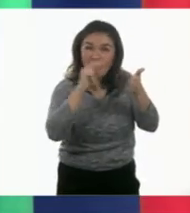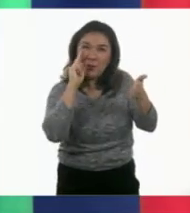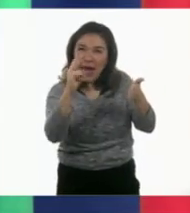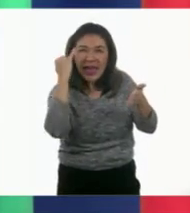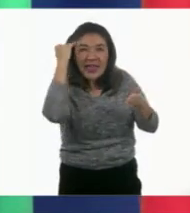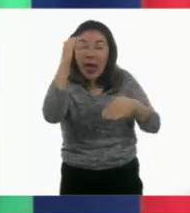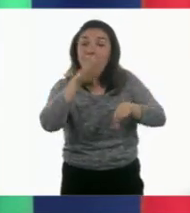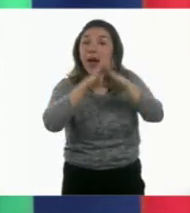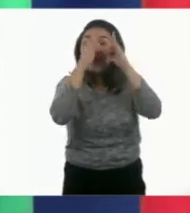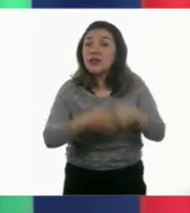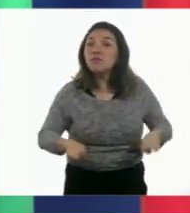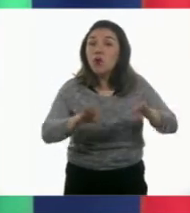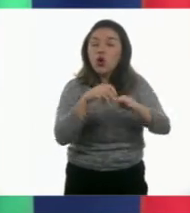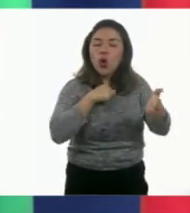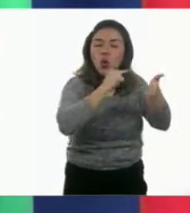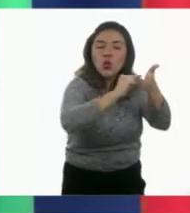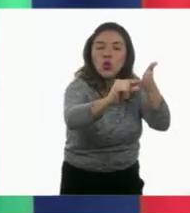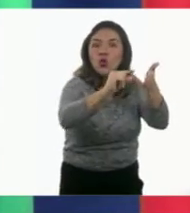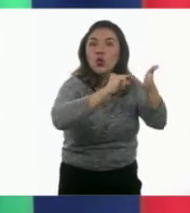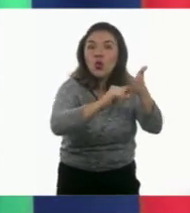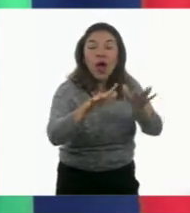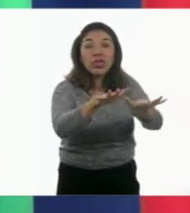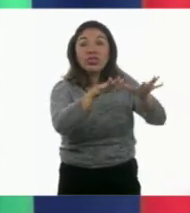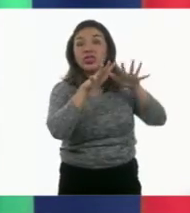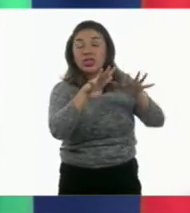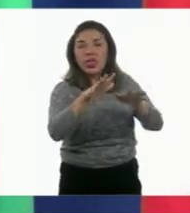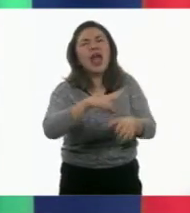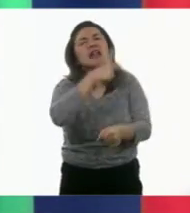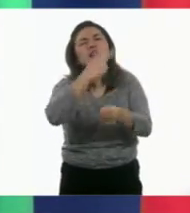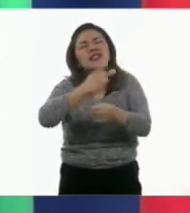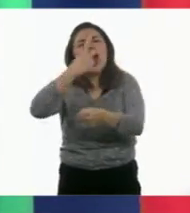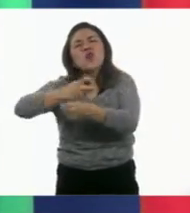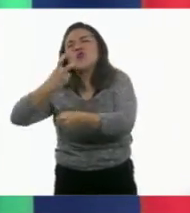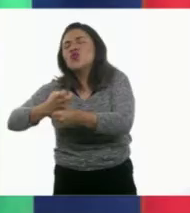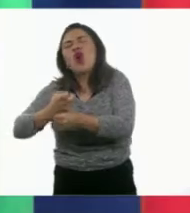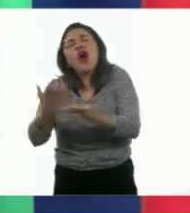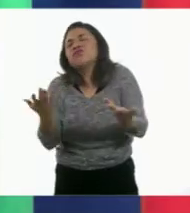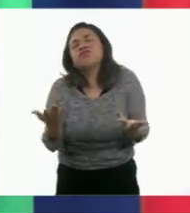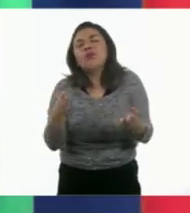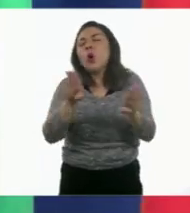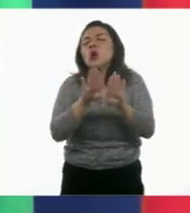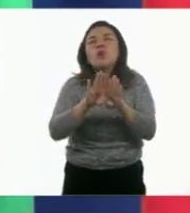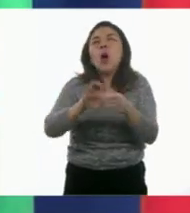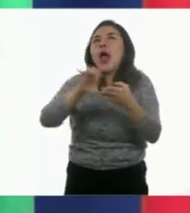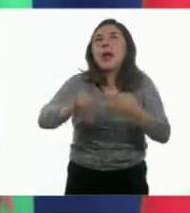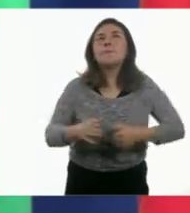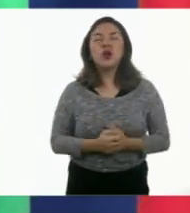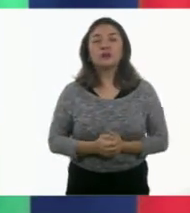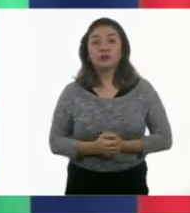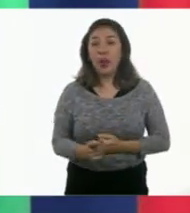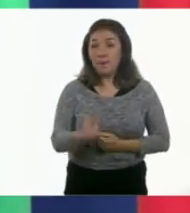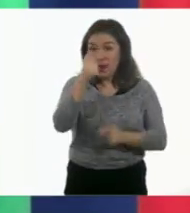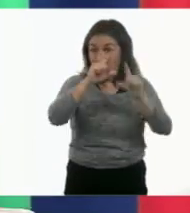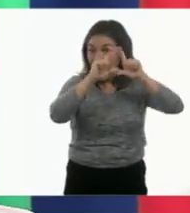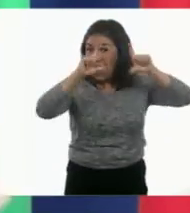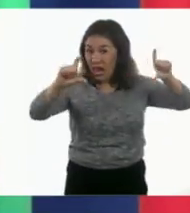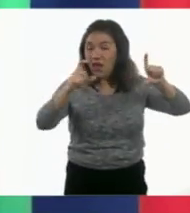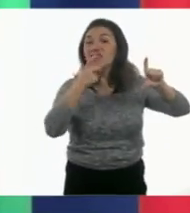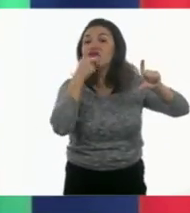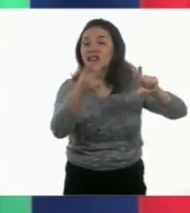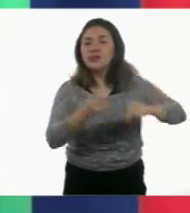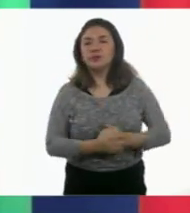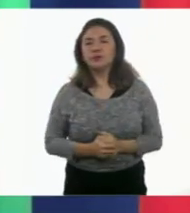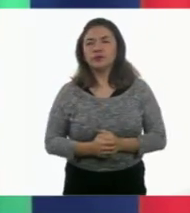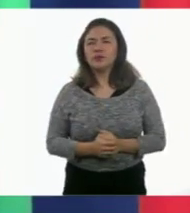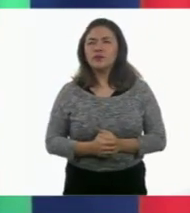ideas principales. Lo demás son ideas secundarias. Por ejemplo, en el primer párrafo, después